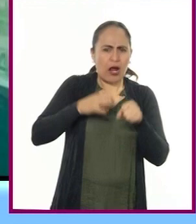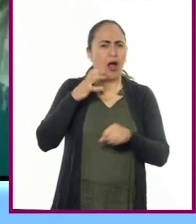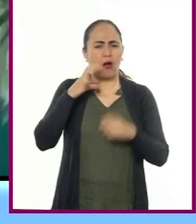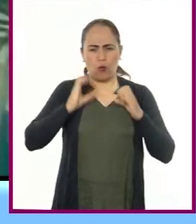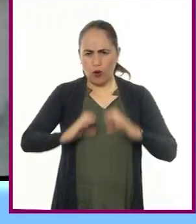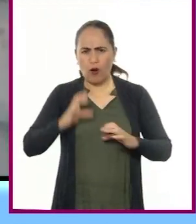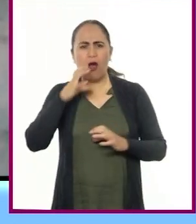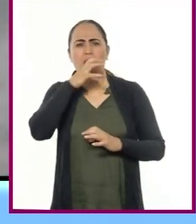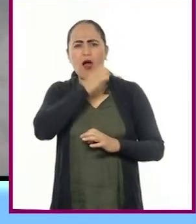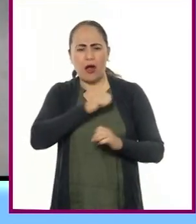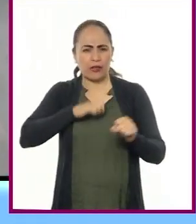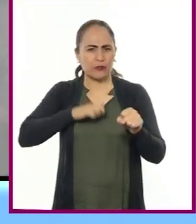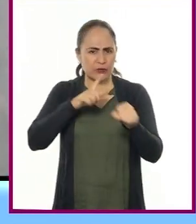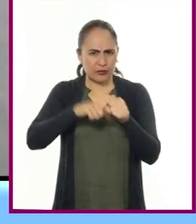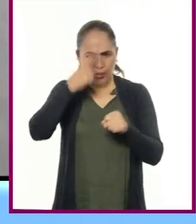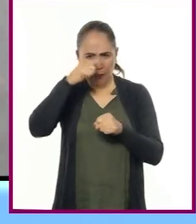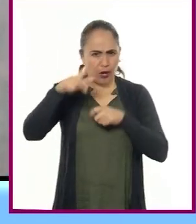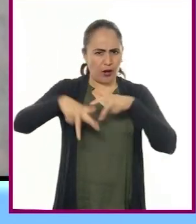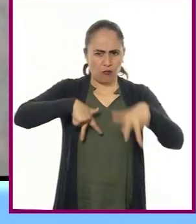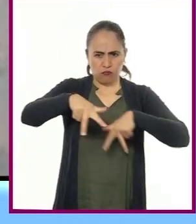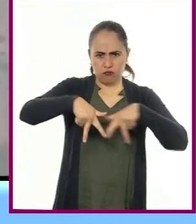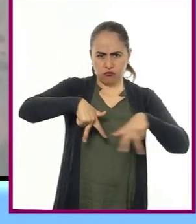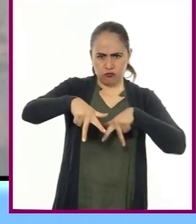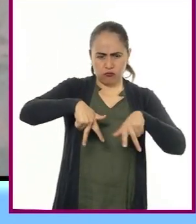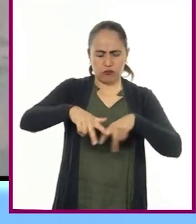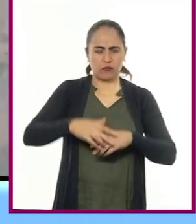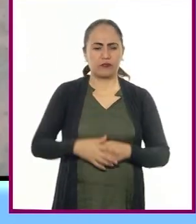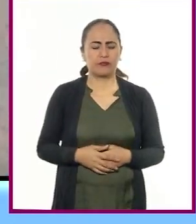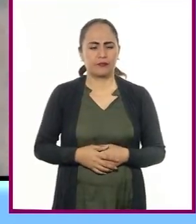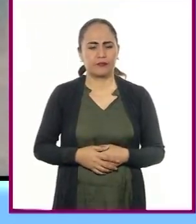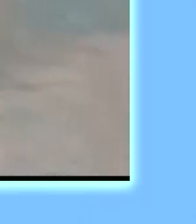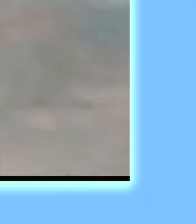dinámico especial para el fútbol.